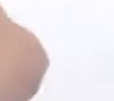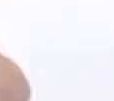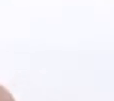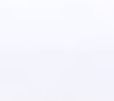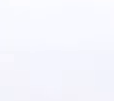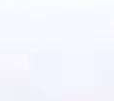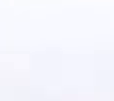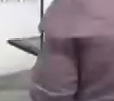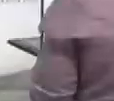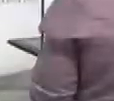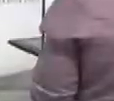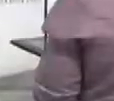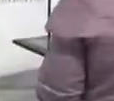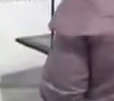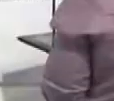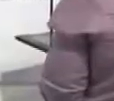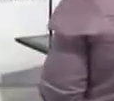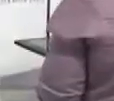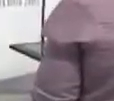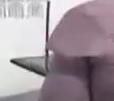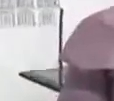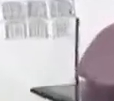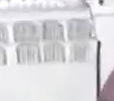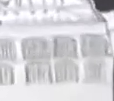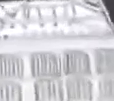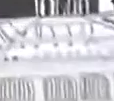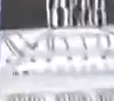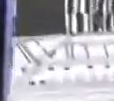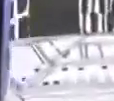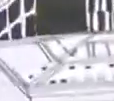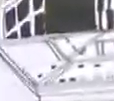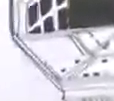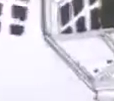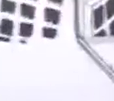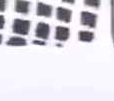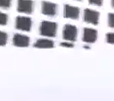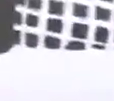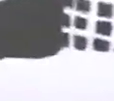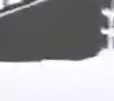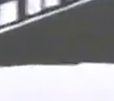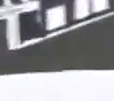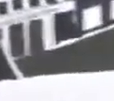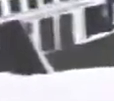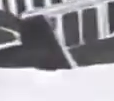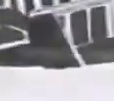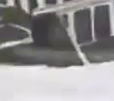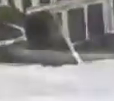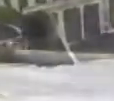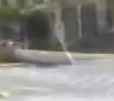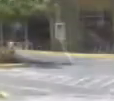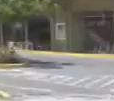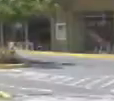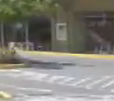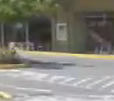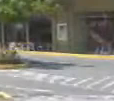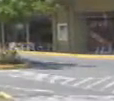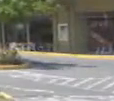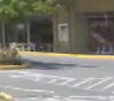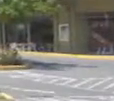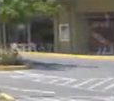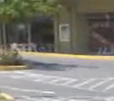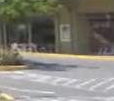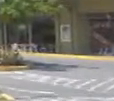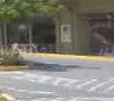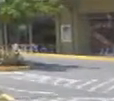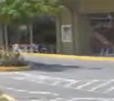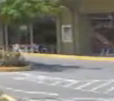existen abusos en el uso por parte de un porcentaje mínimo de usuarios que afecta la calidad de los demás consumidores. Esta situación ha hecho que la